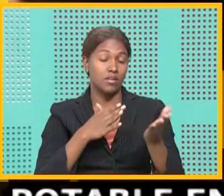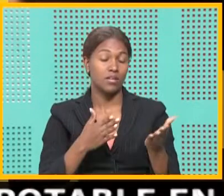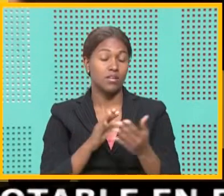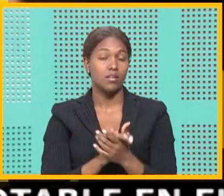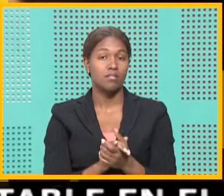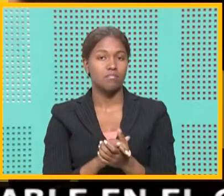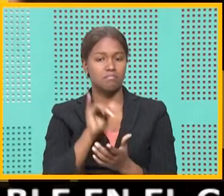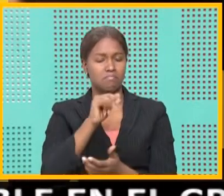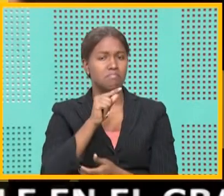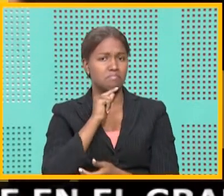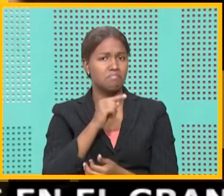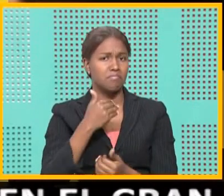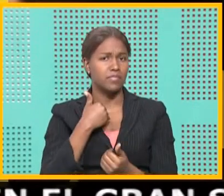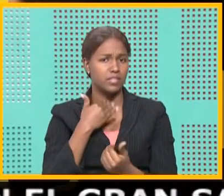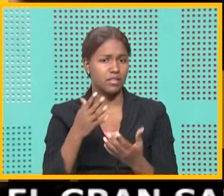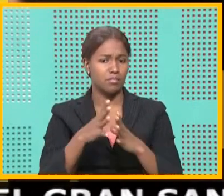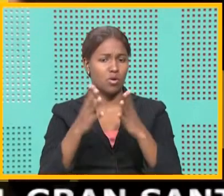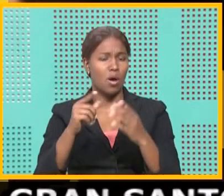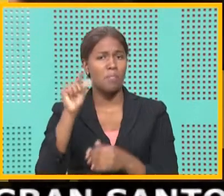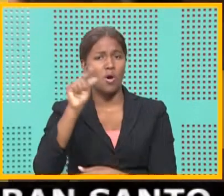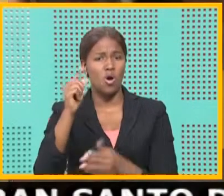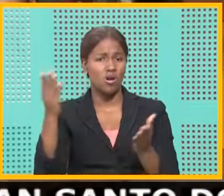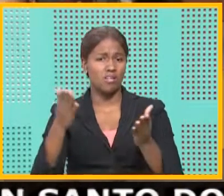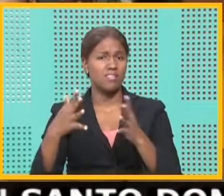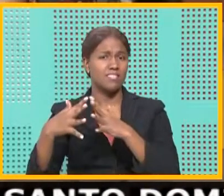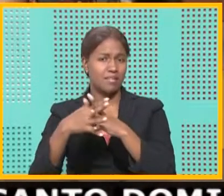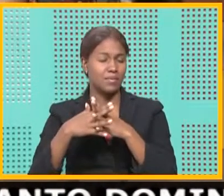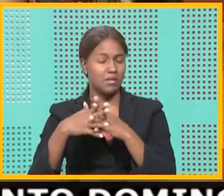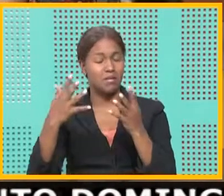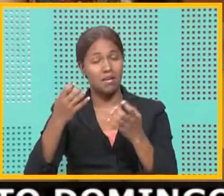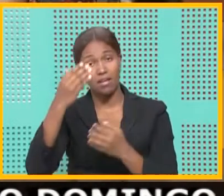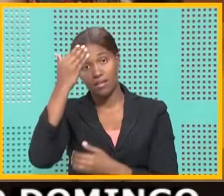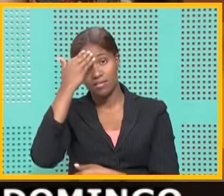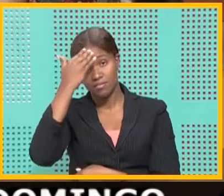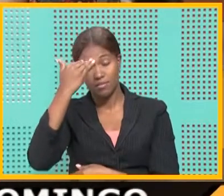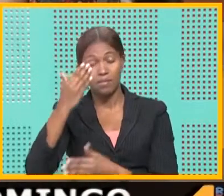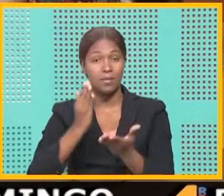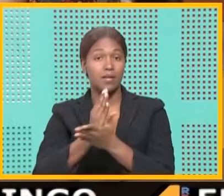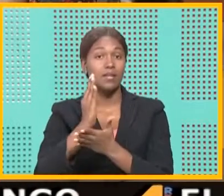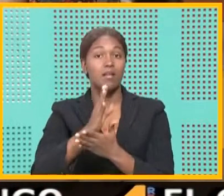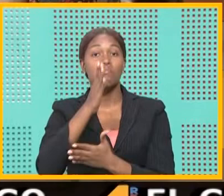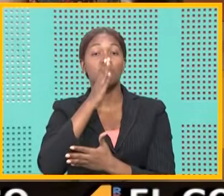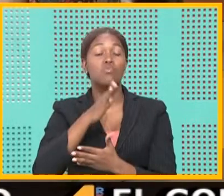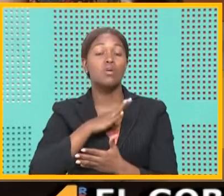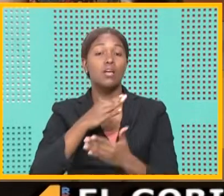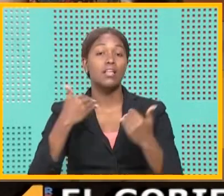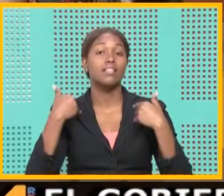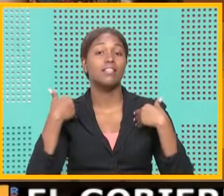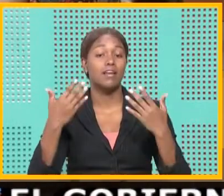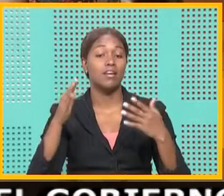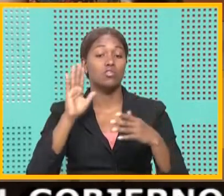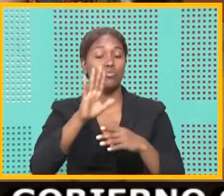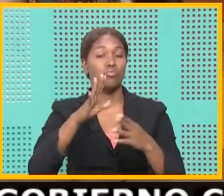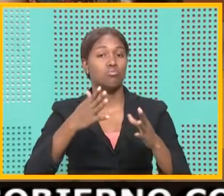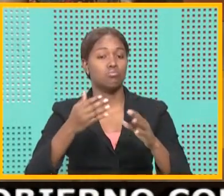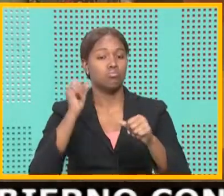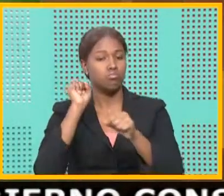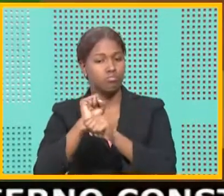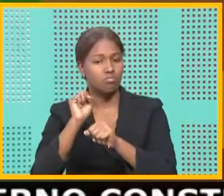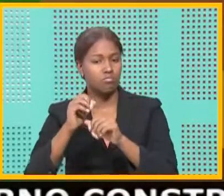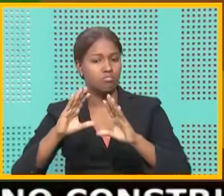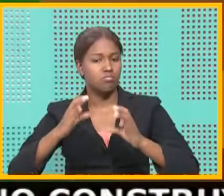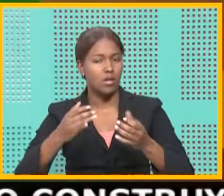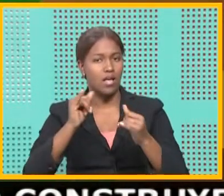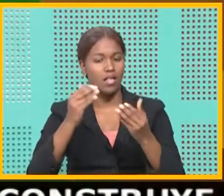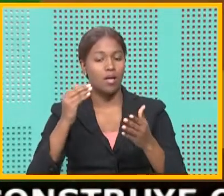en prácticamente uno de los pocos de Latinoamérica, quiero que sepas, que permite que la mujer pues tenga esta super plataforma, claro. Esta